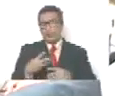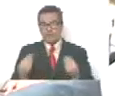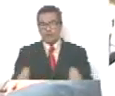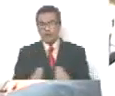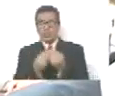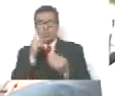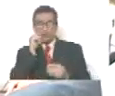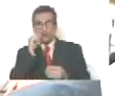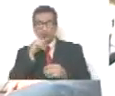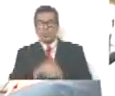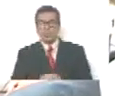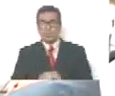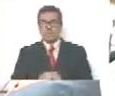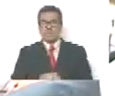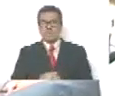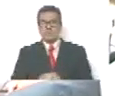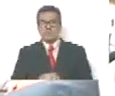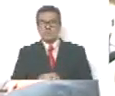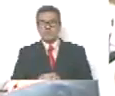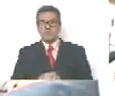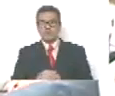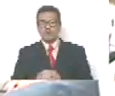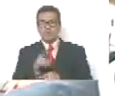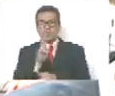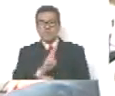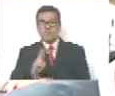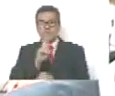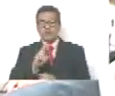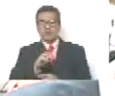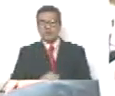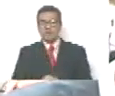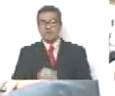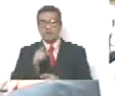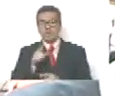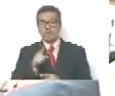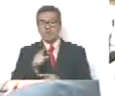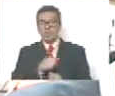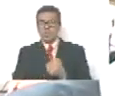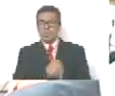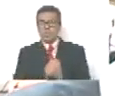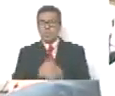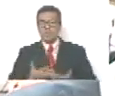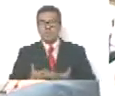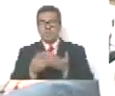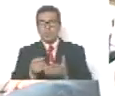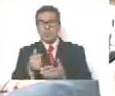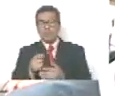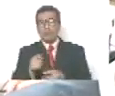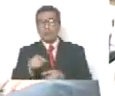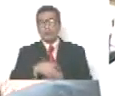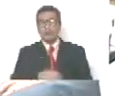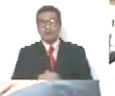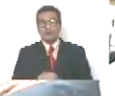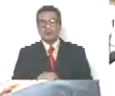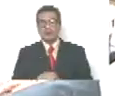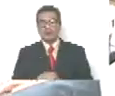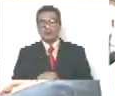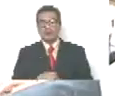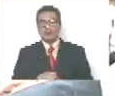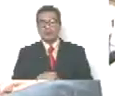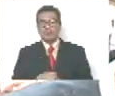que siendo de ustedes ha de usarlo para que el amor sea dádiva permanente en la transformación de la